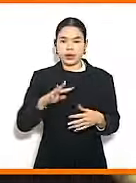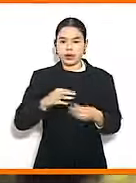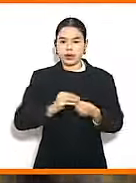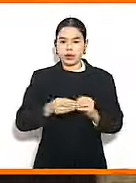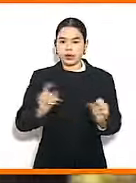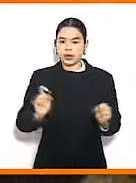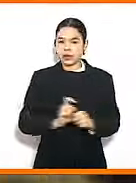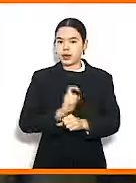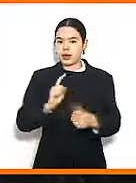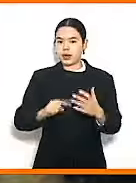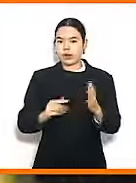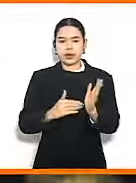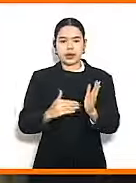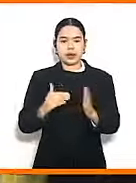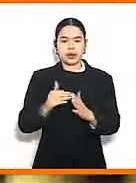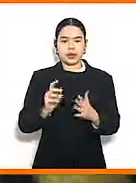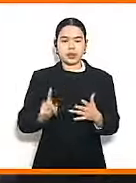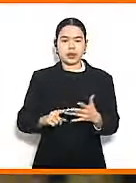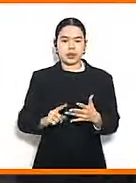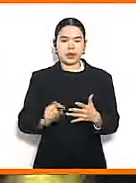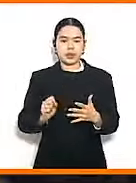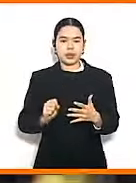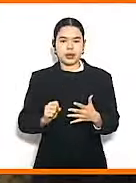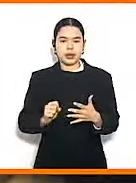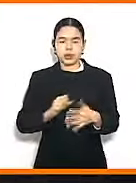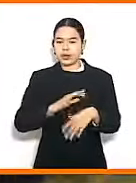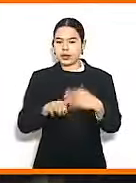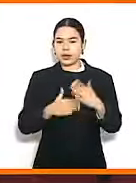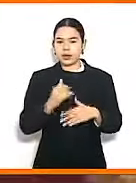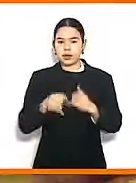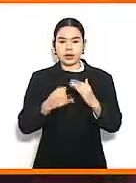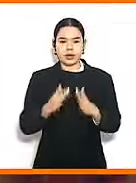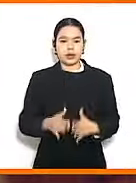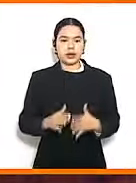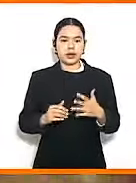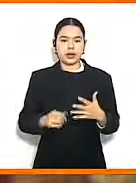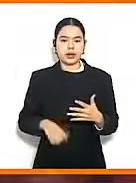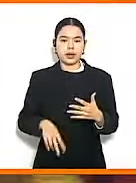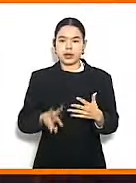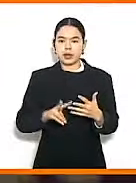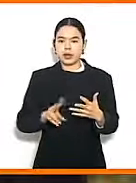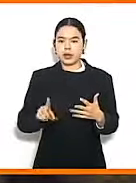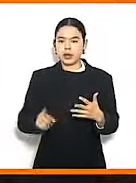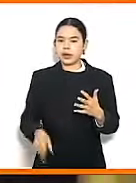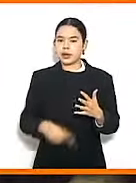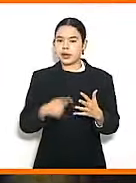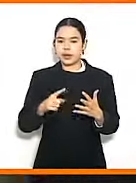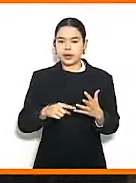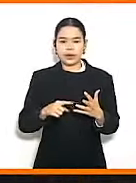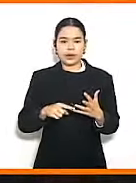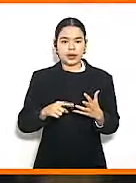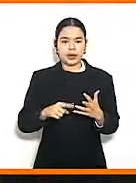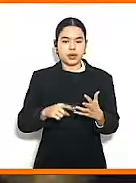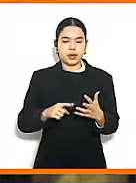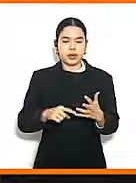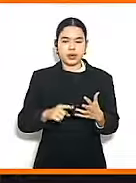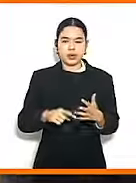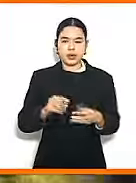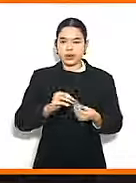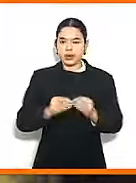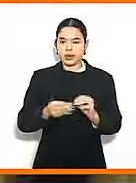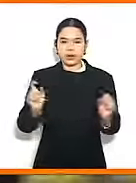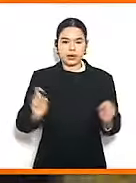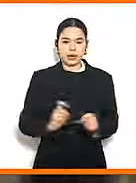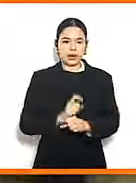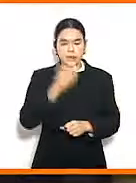número millonario. Mucha suerte a cada uno de nuestros jugadores. 21. Es momento de conocer este quinto número